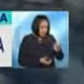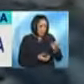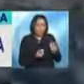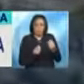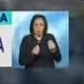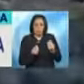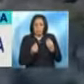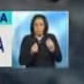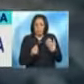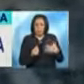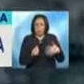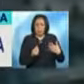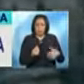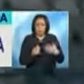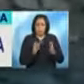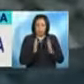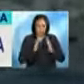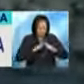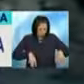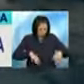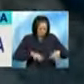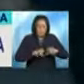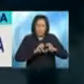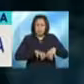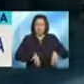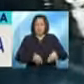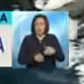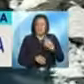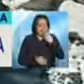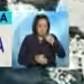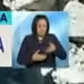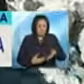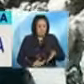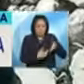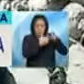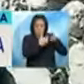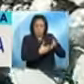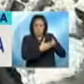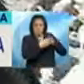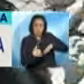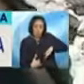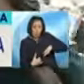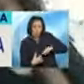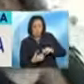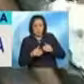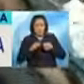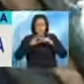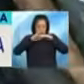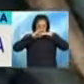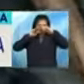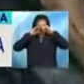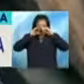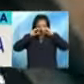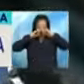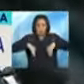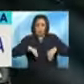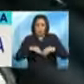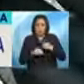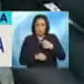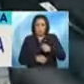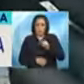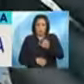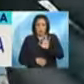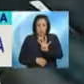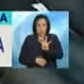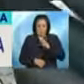totalmente destruida, la verdad. El muro ha colapsado, el techo también. Ella tiene 4